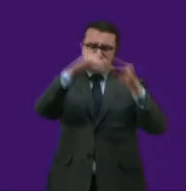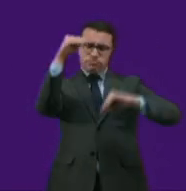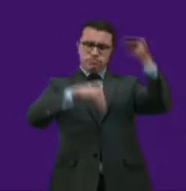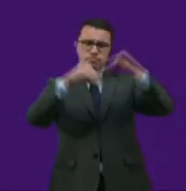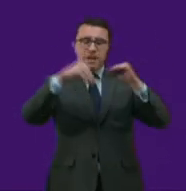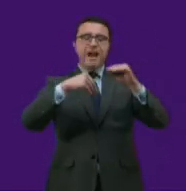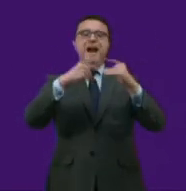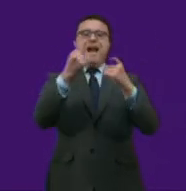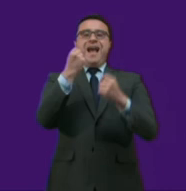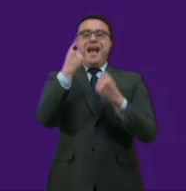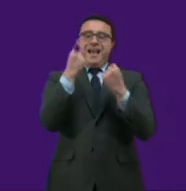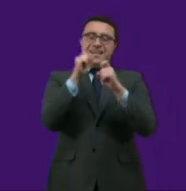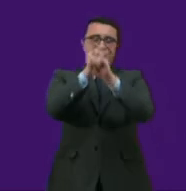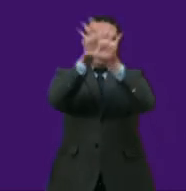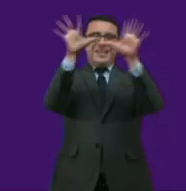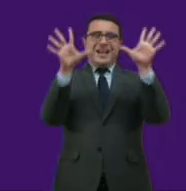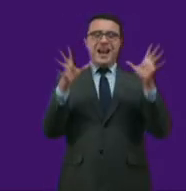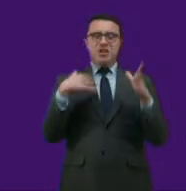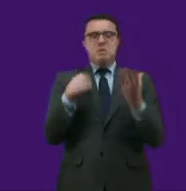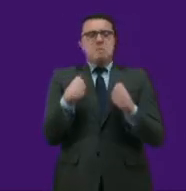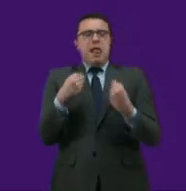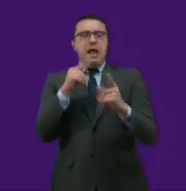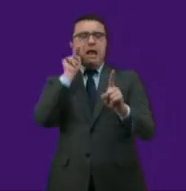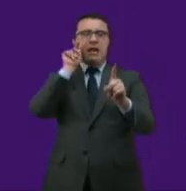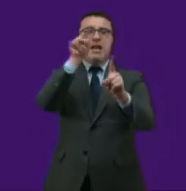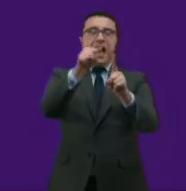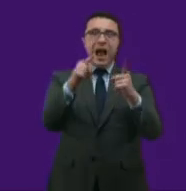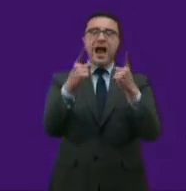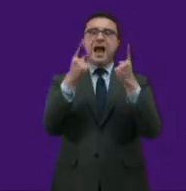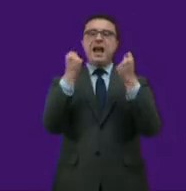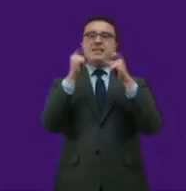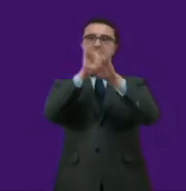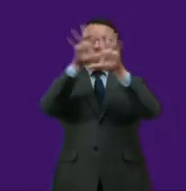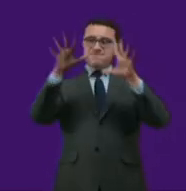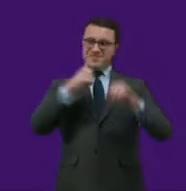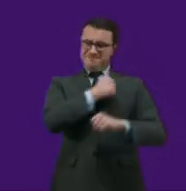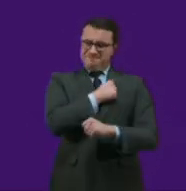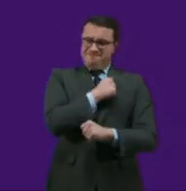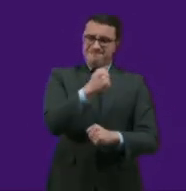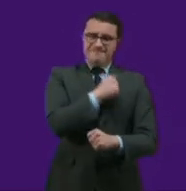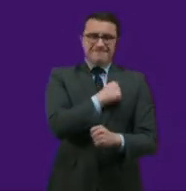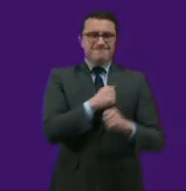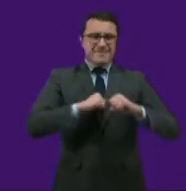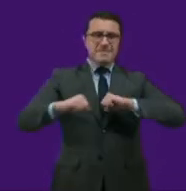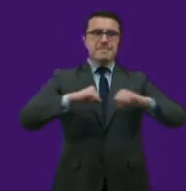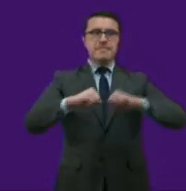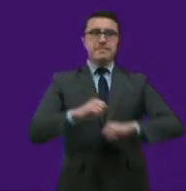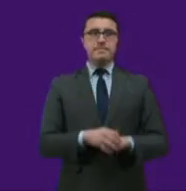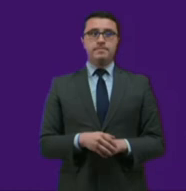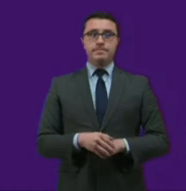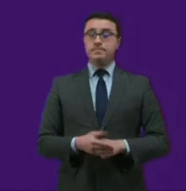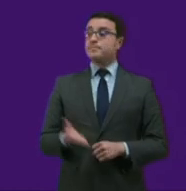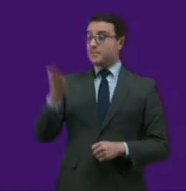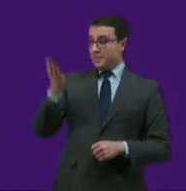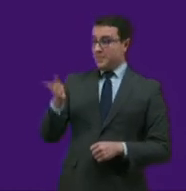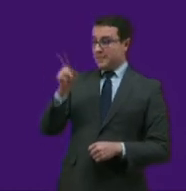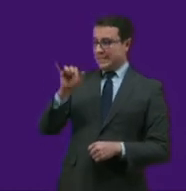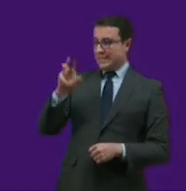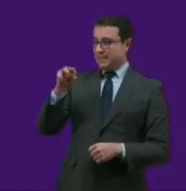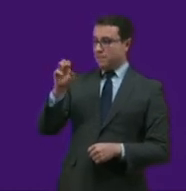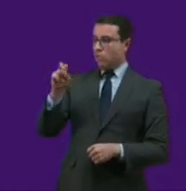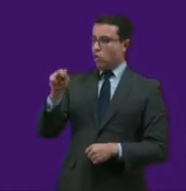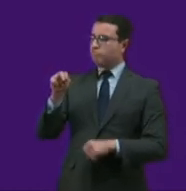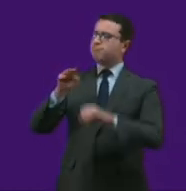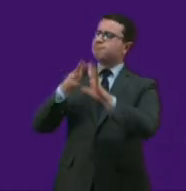al trabajo que están haciendo, y yo creo que eso los engancha muchísimo. 100% de acuerdo. Simón, cuéntanos de talento y tu experiencia con la escasez de